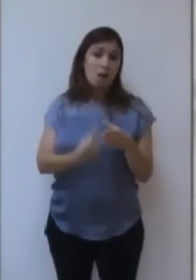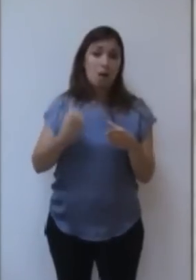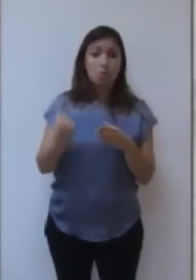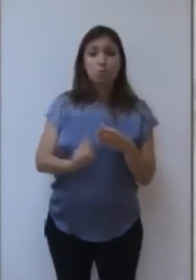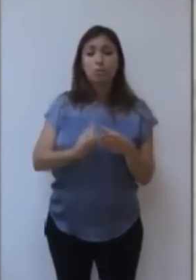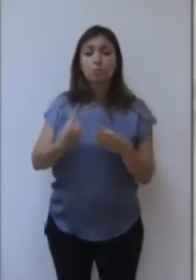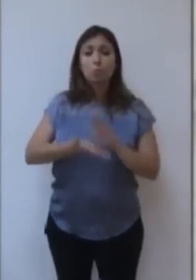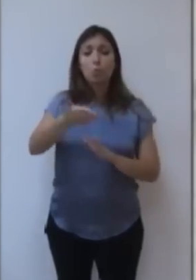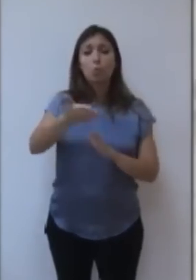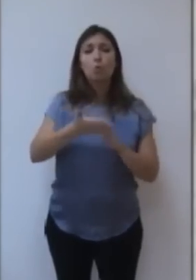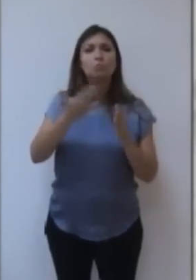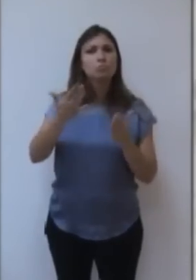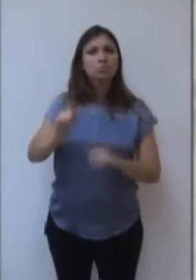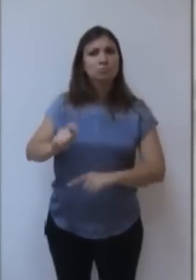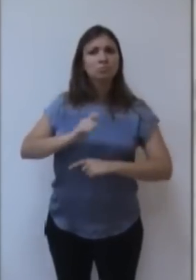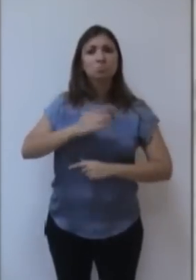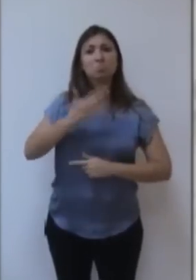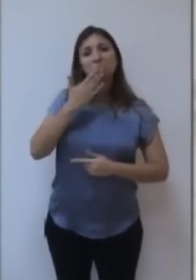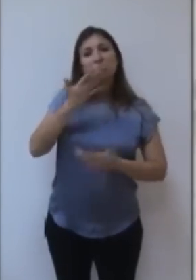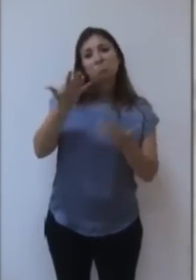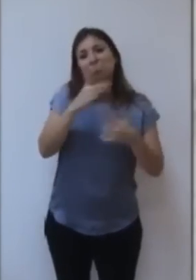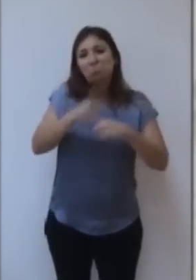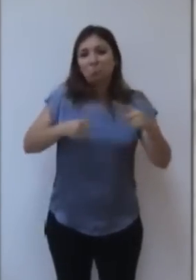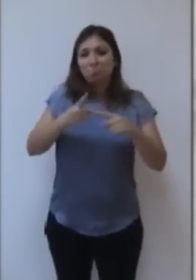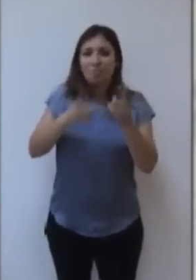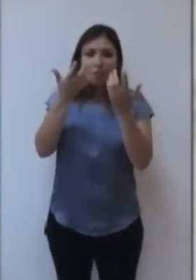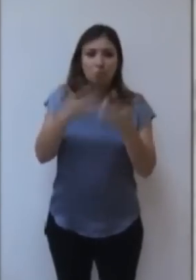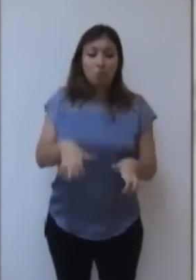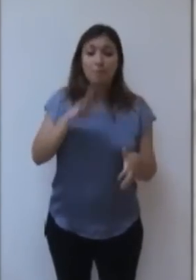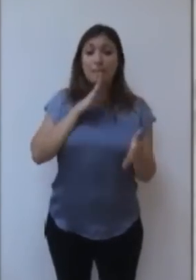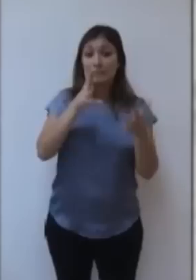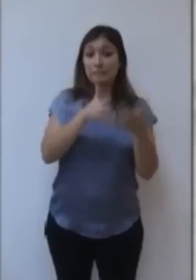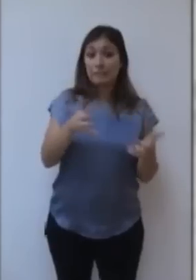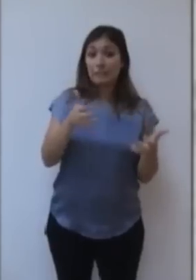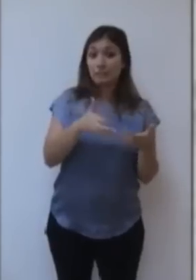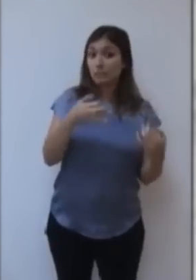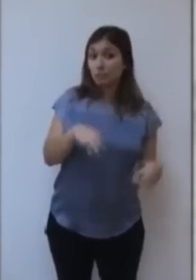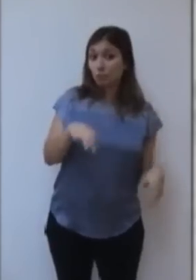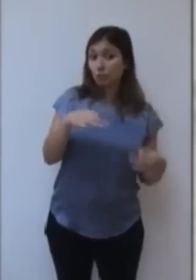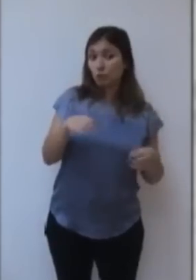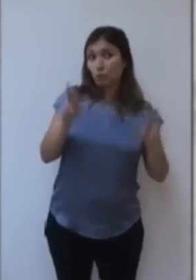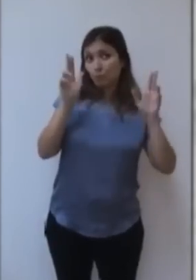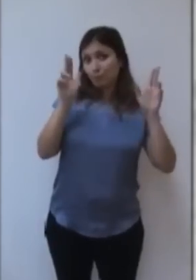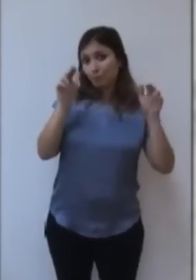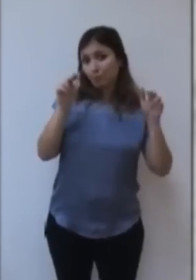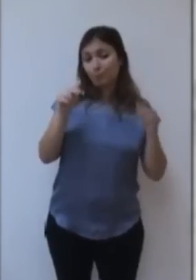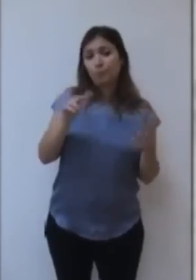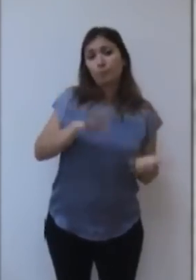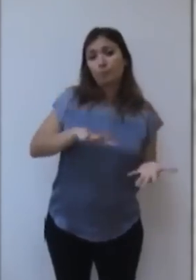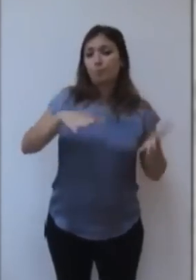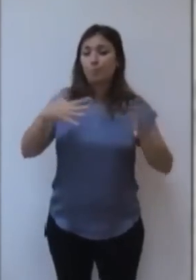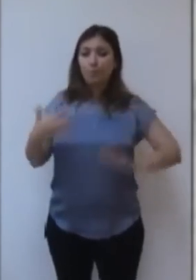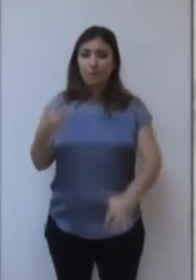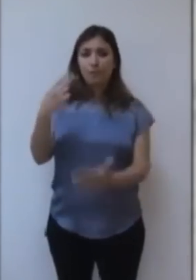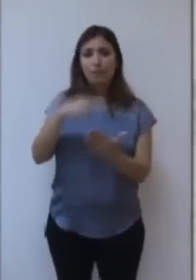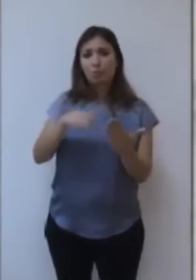permitir de una manera semiautomática convertir un texto estándar a un texto en lectura fácil, apoyándose